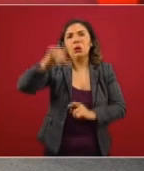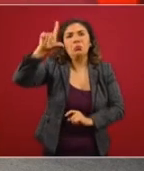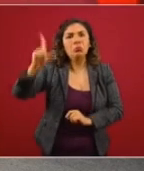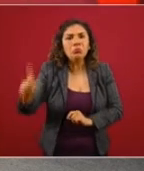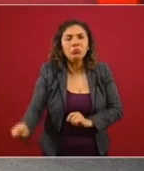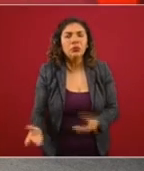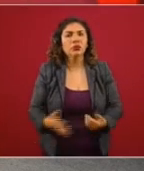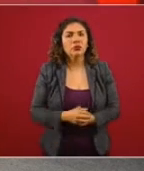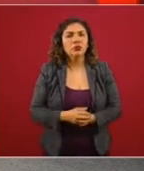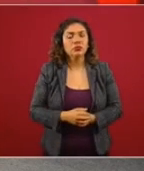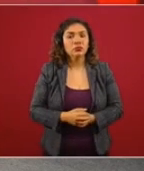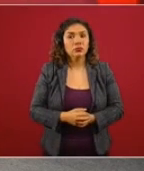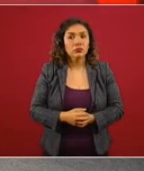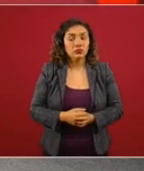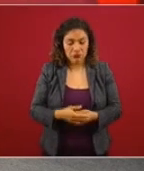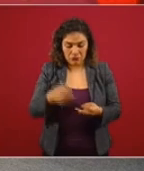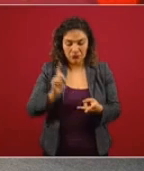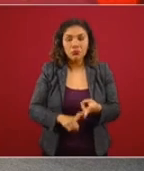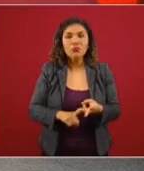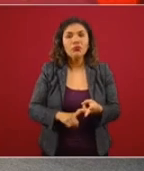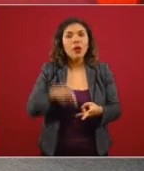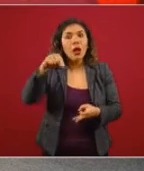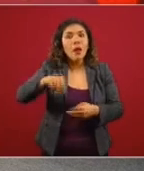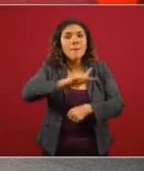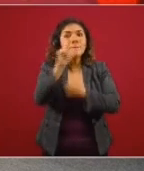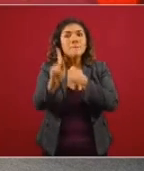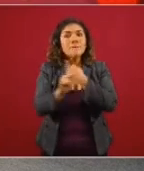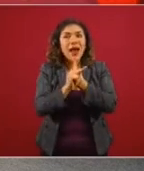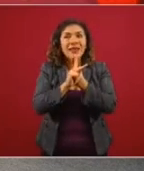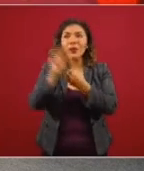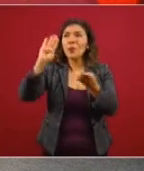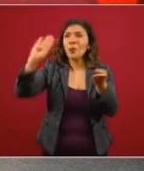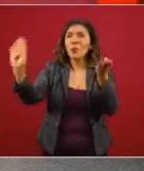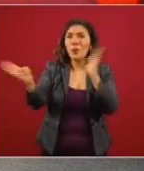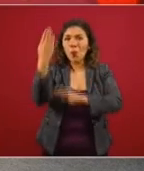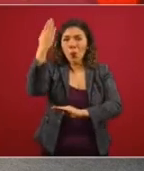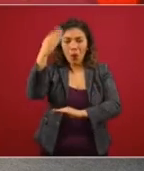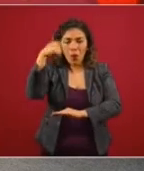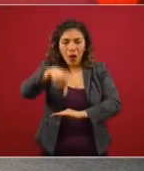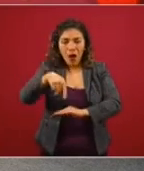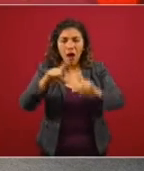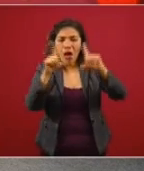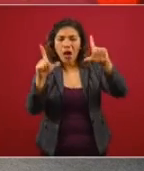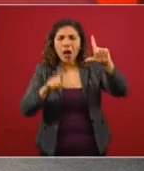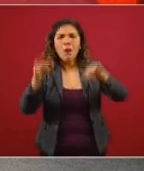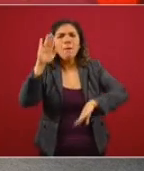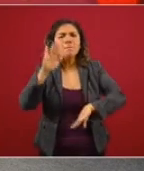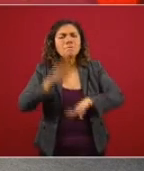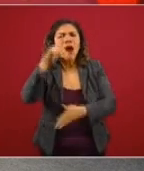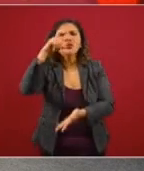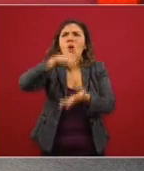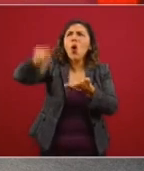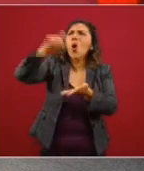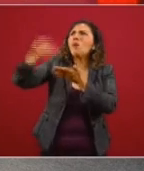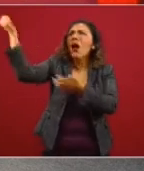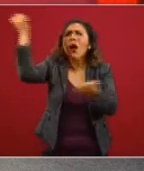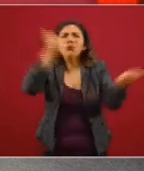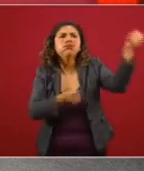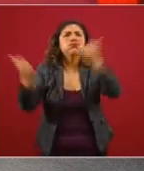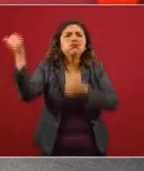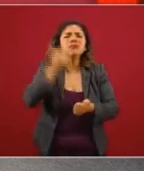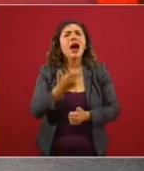¿Cómo nos convertimos en el país del mundo que más gasolinas compra al